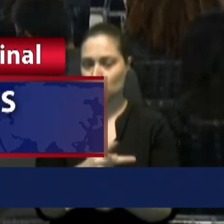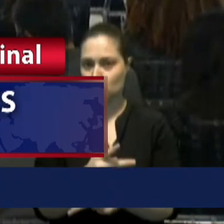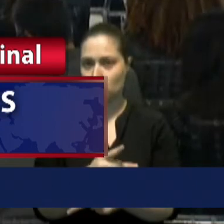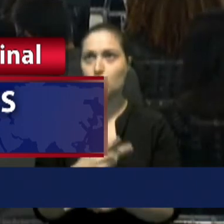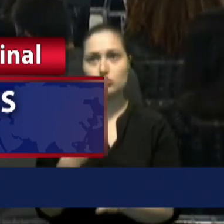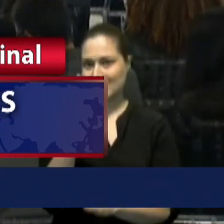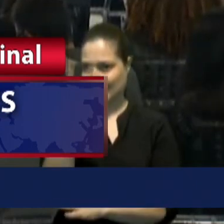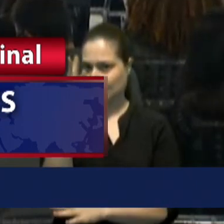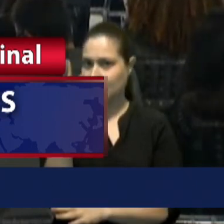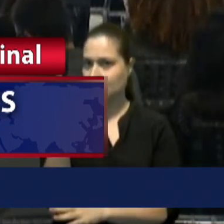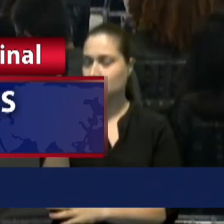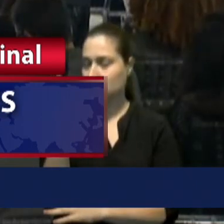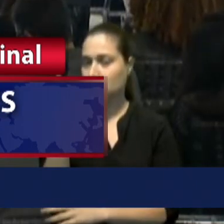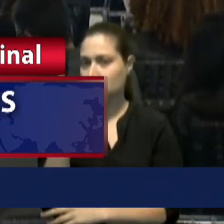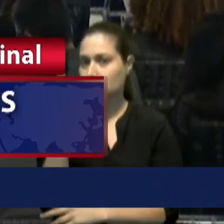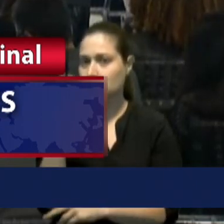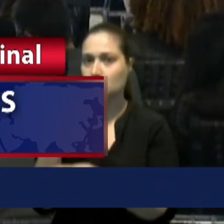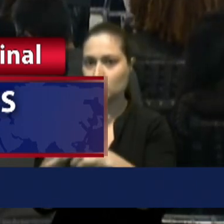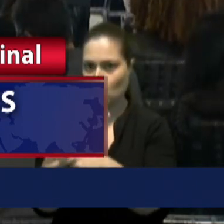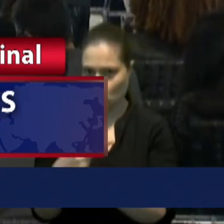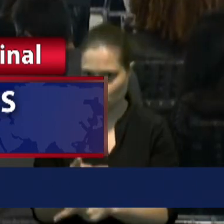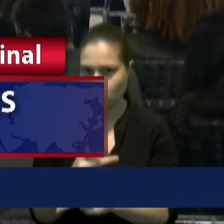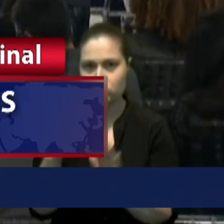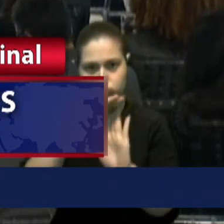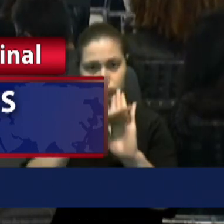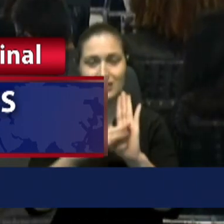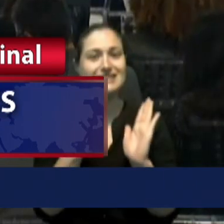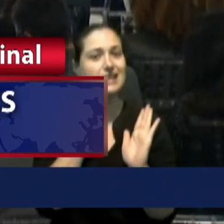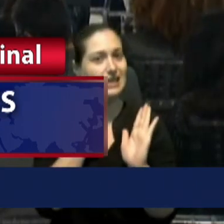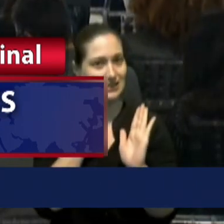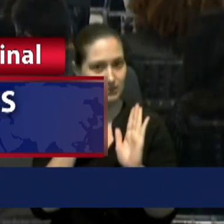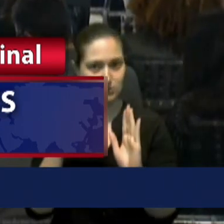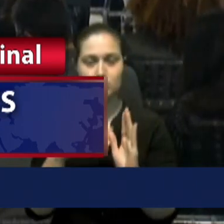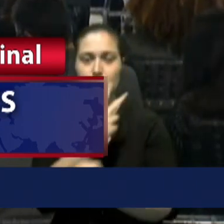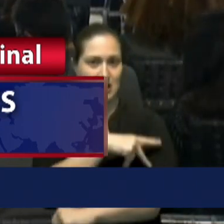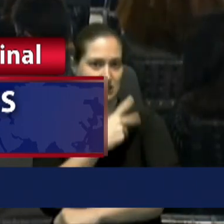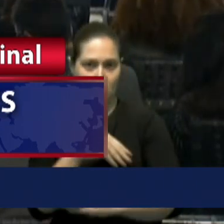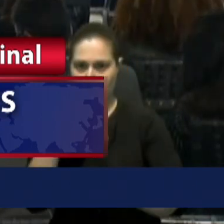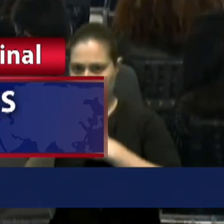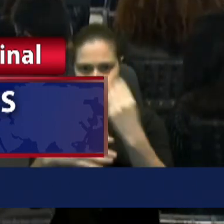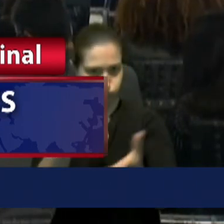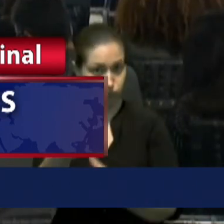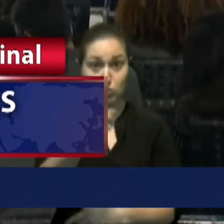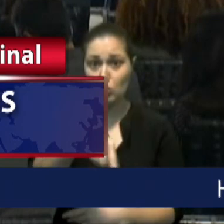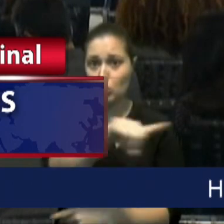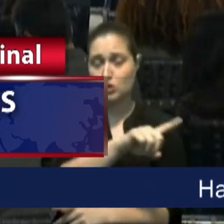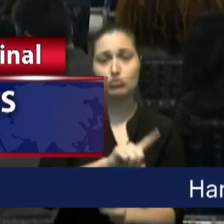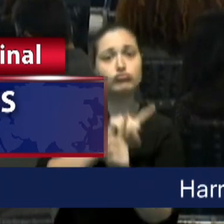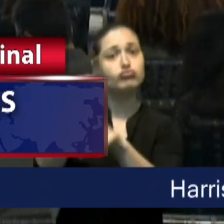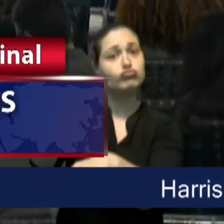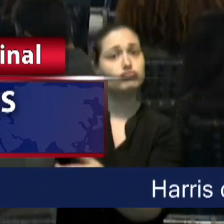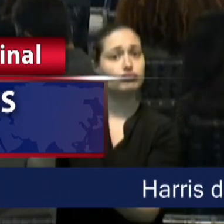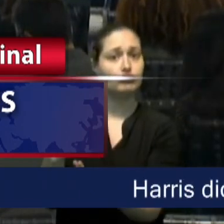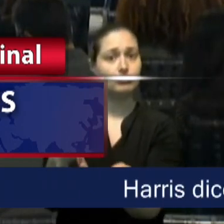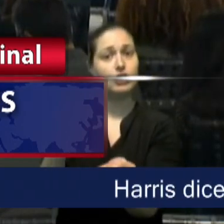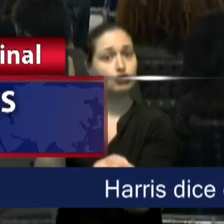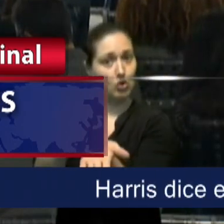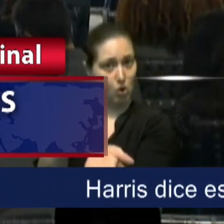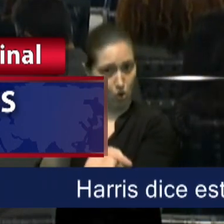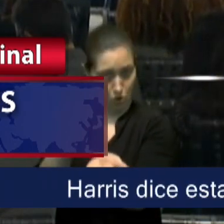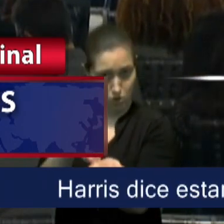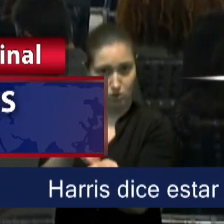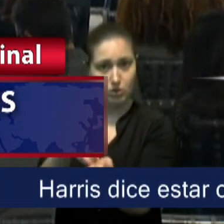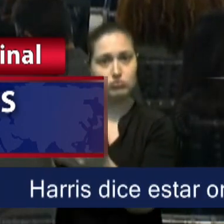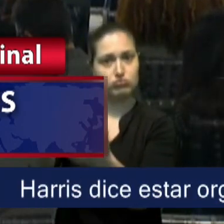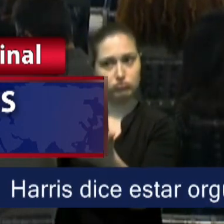17 productos porque también damos la jeringuilla que se le entregan de manera gratuita a los pacientes solamente tienen que pasar a su unidad de atención primaria ahí